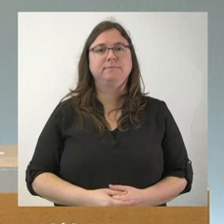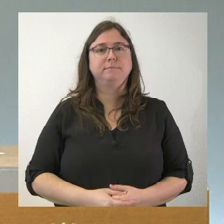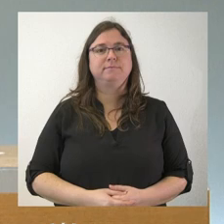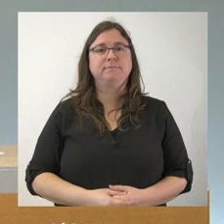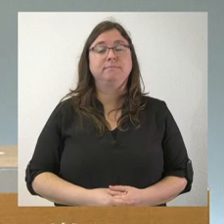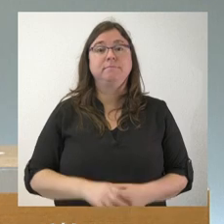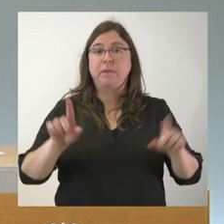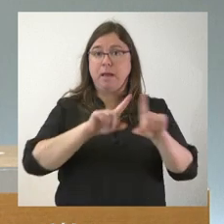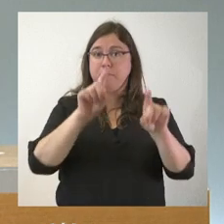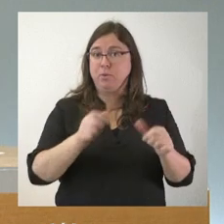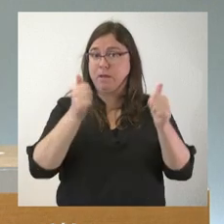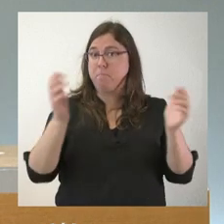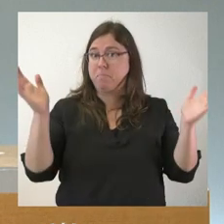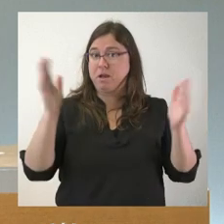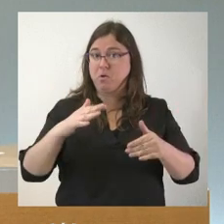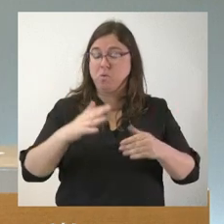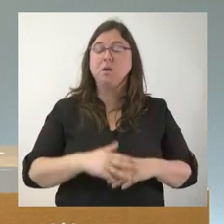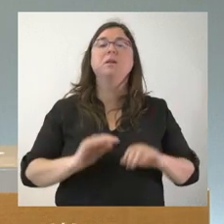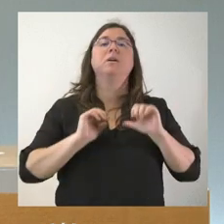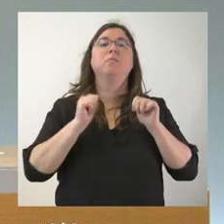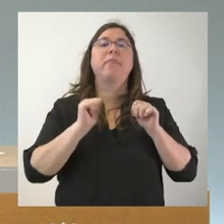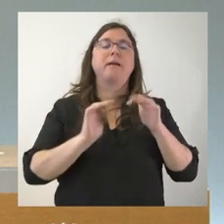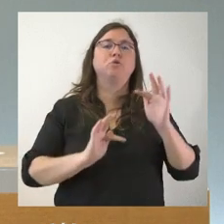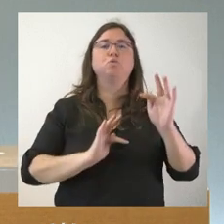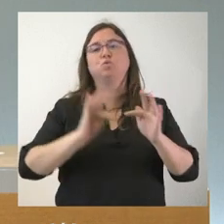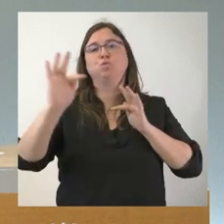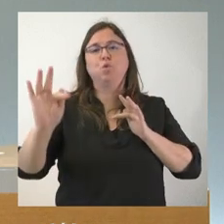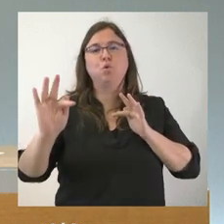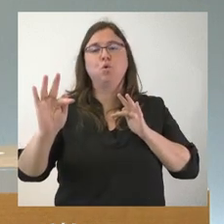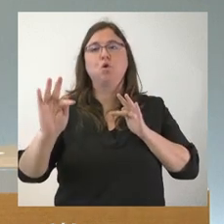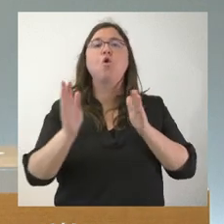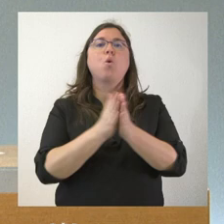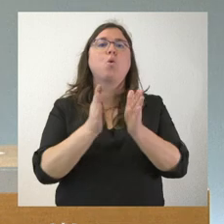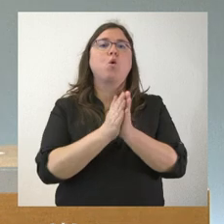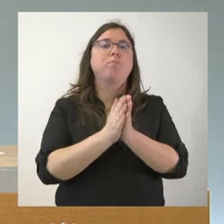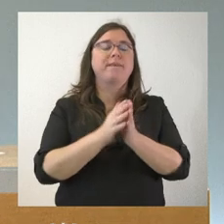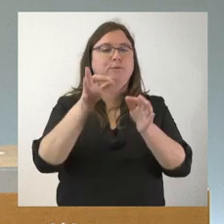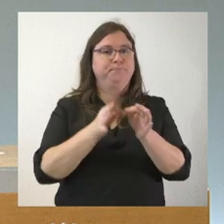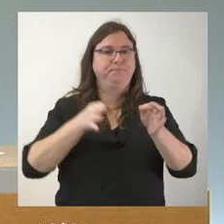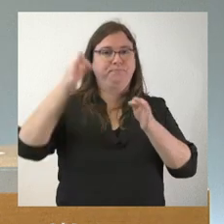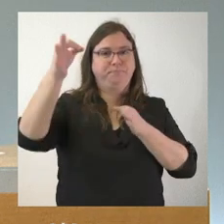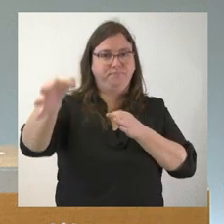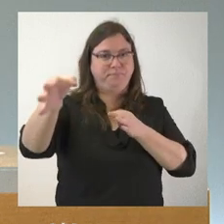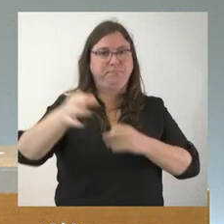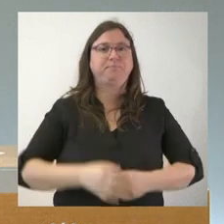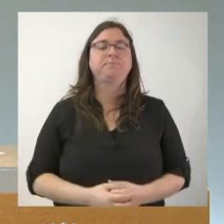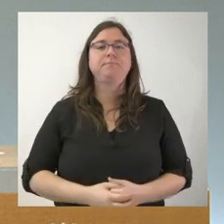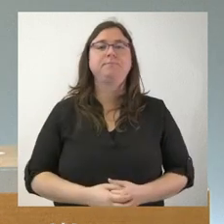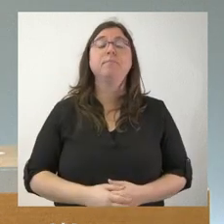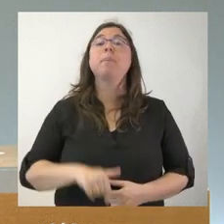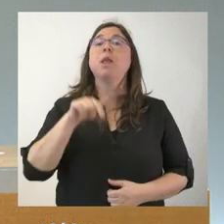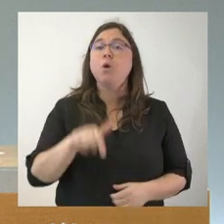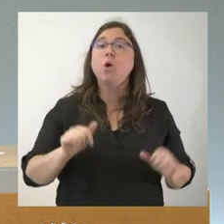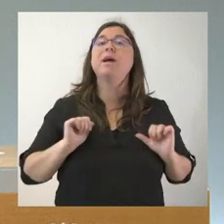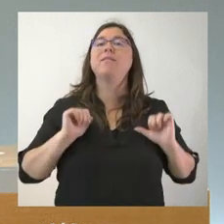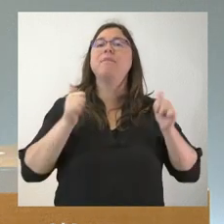si no hay más preguntas vamos a iniciar el turno con los compañeros que nos siguen desde las diferentes provincias hoy lo vamos a